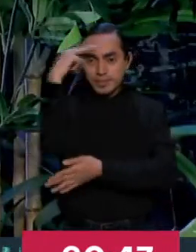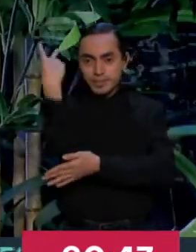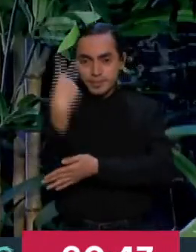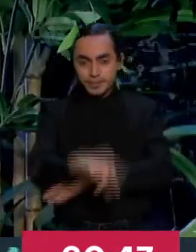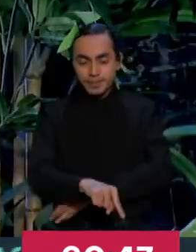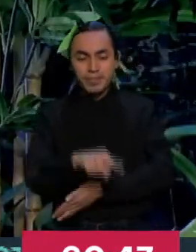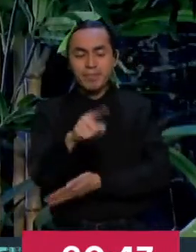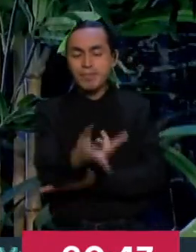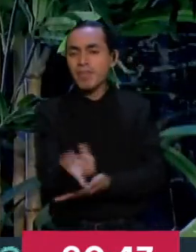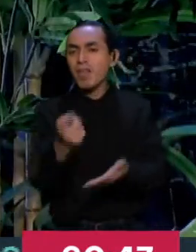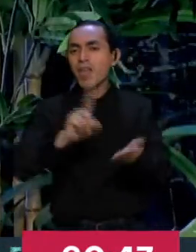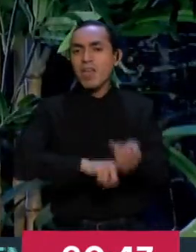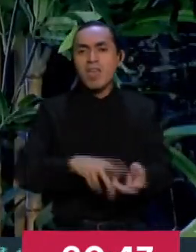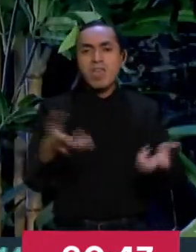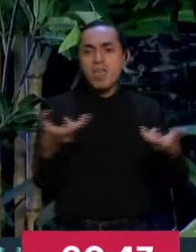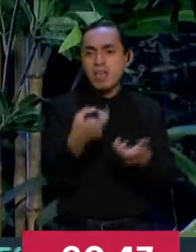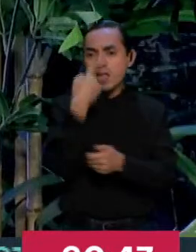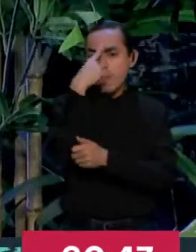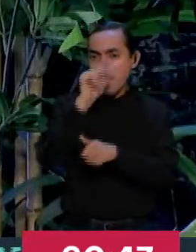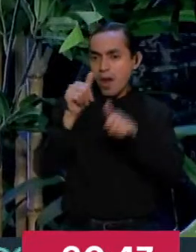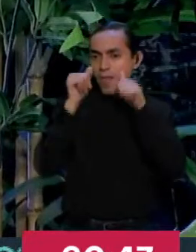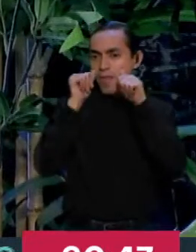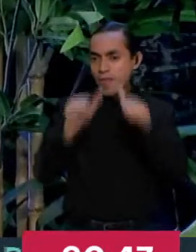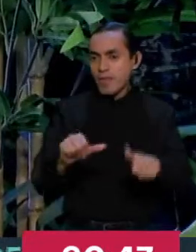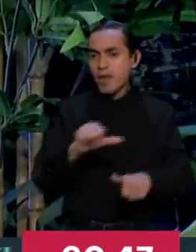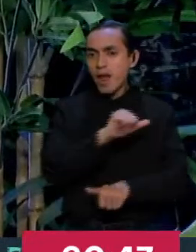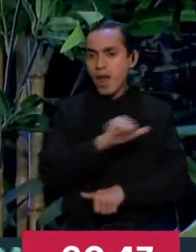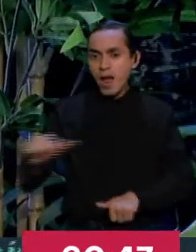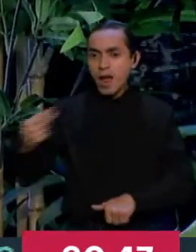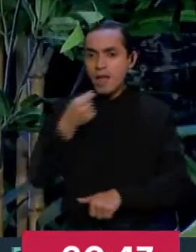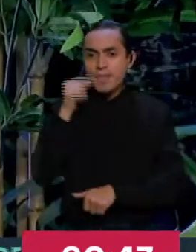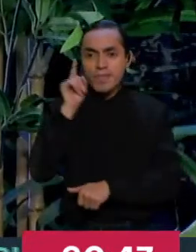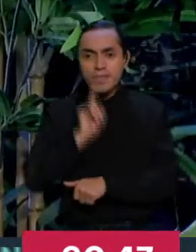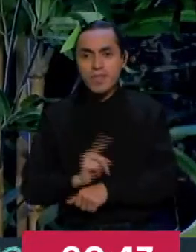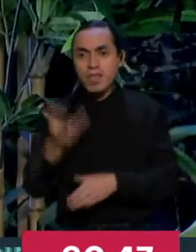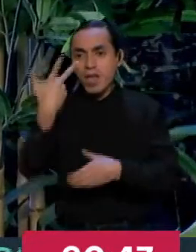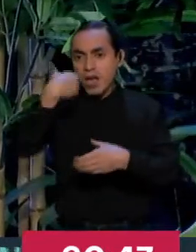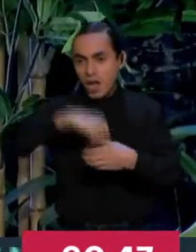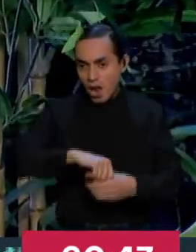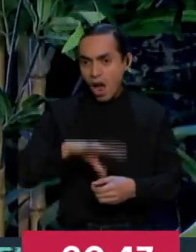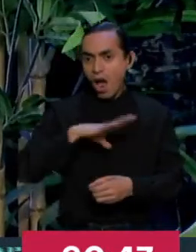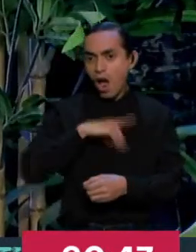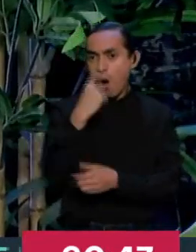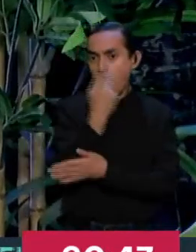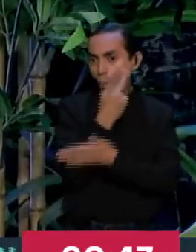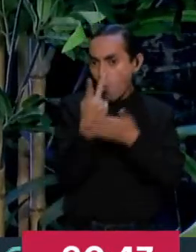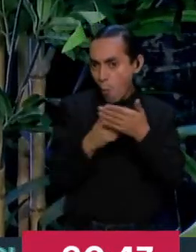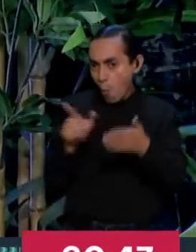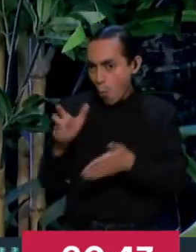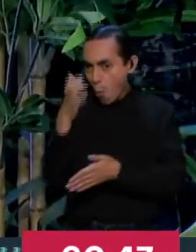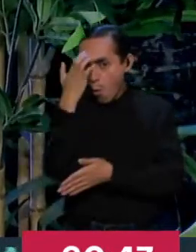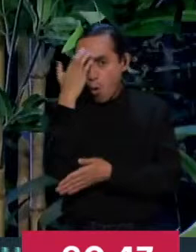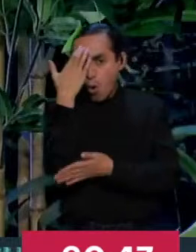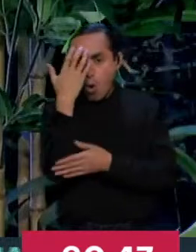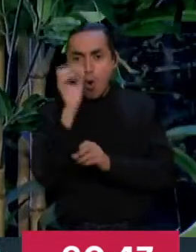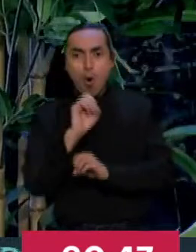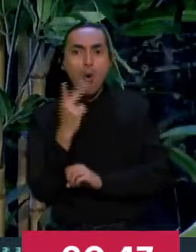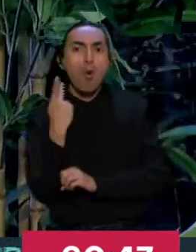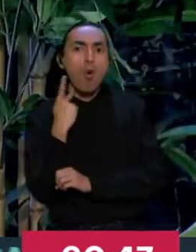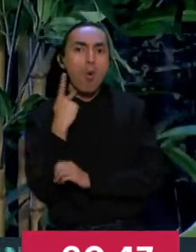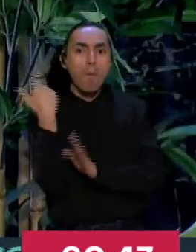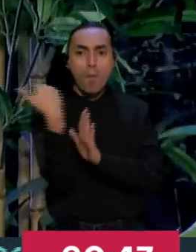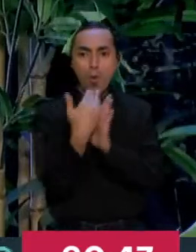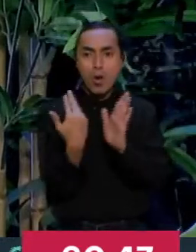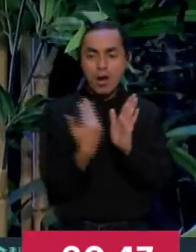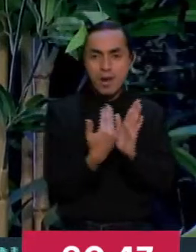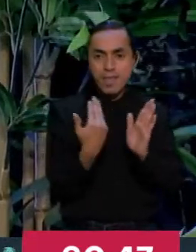se está haciendo para atender a las niñas en su totalidad? ¿Existe algún programa que ustedes conozcan, alguna política